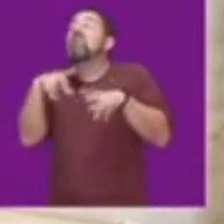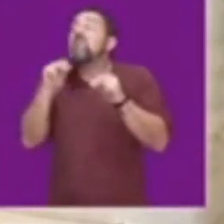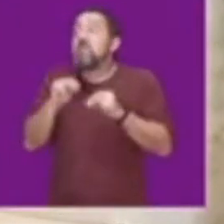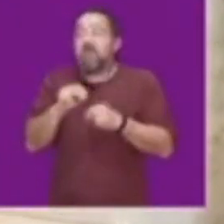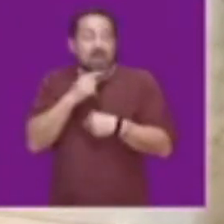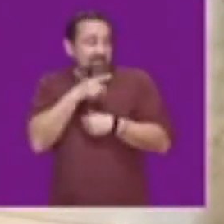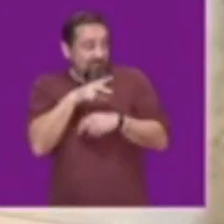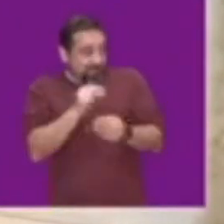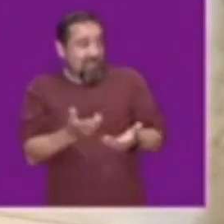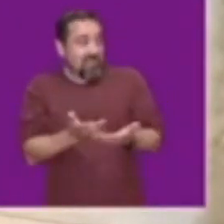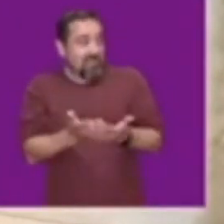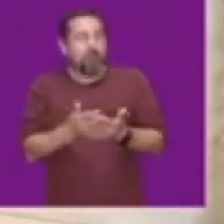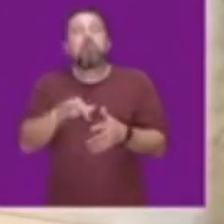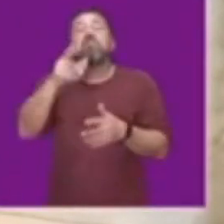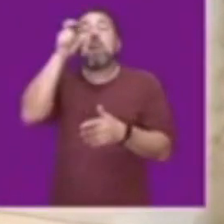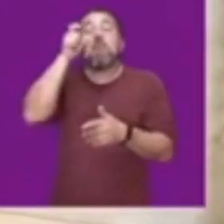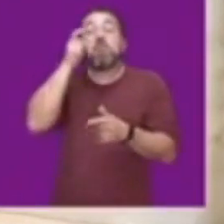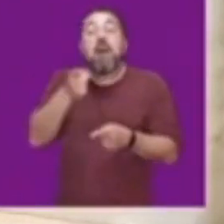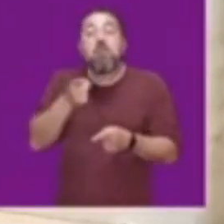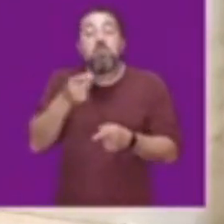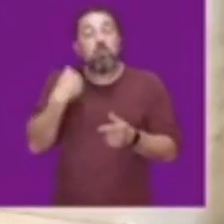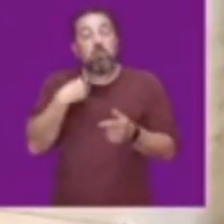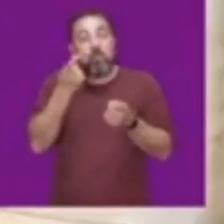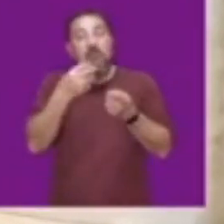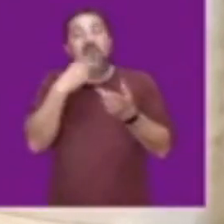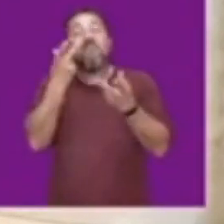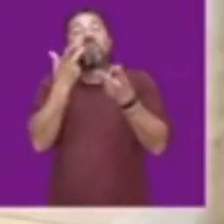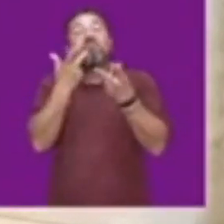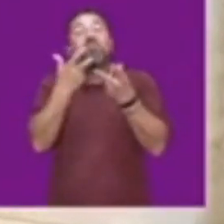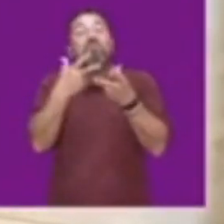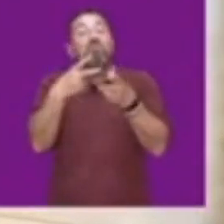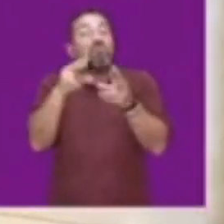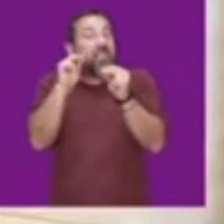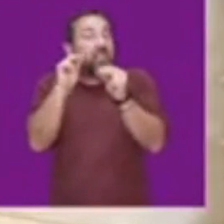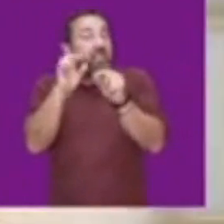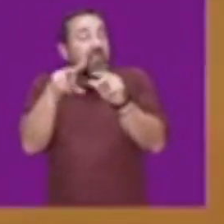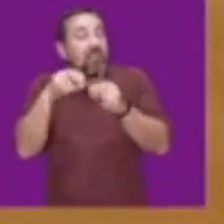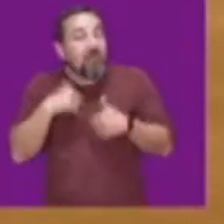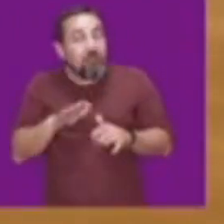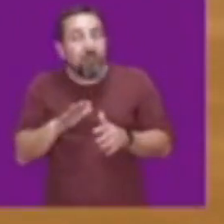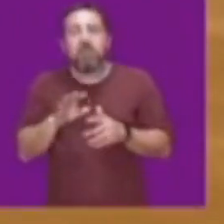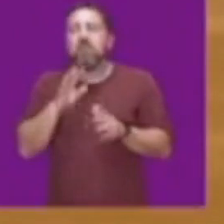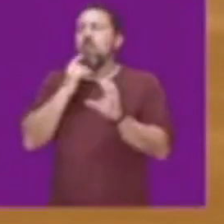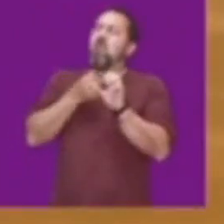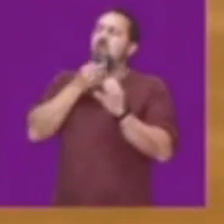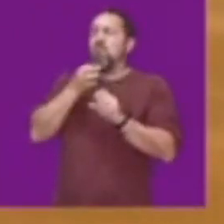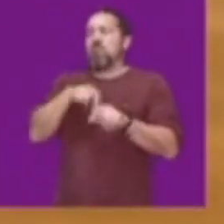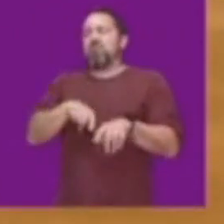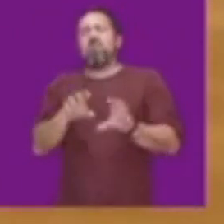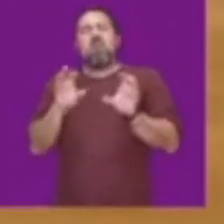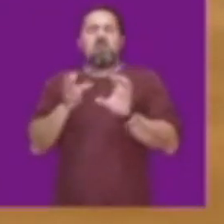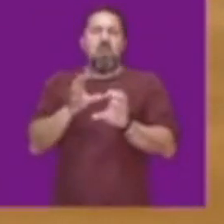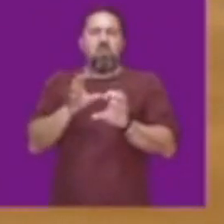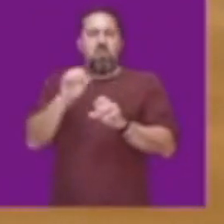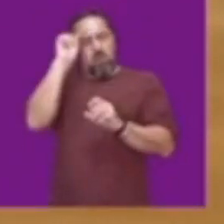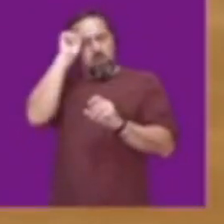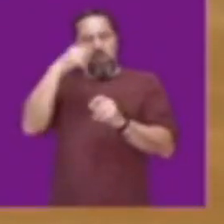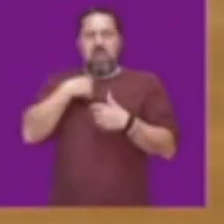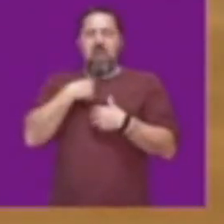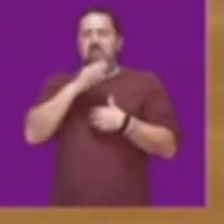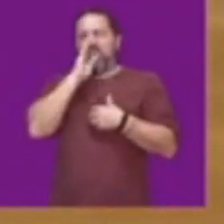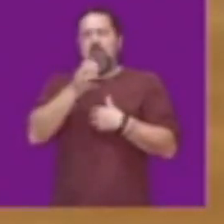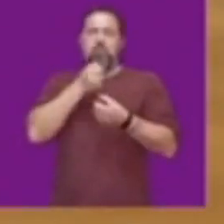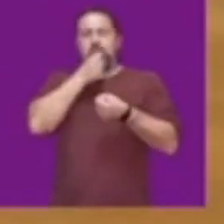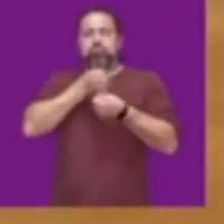Fin. Fin. Maru, ¿tú has finalizado? Aquí Radio Aurora retransmitiendo